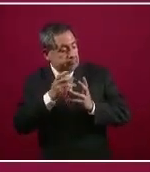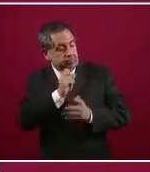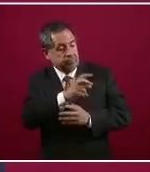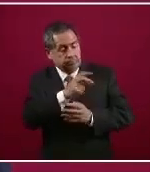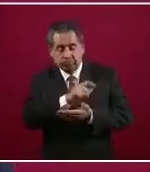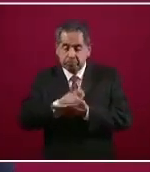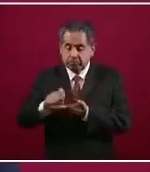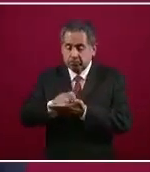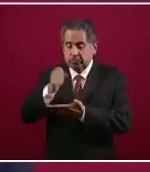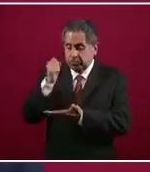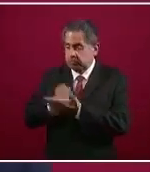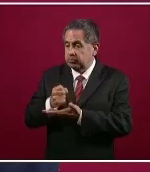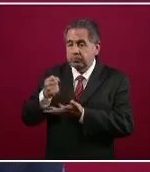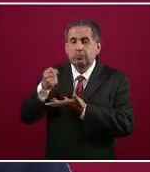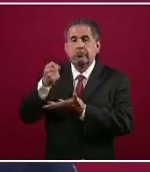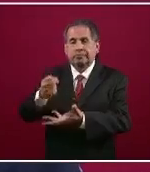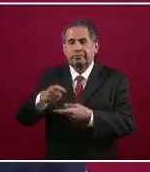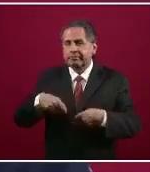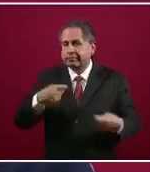con Hacienda